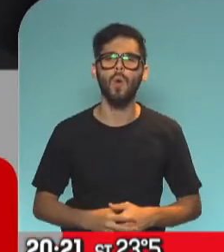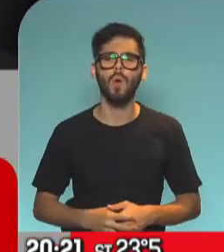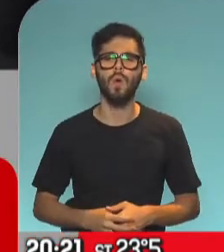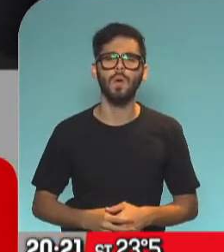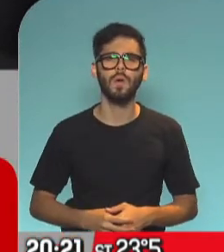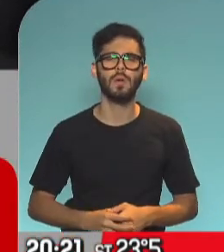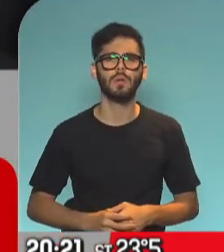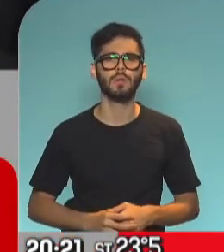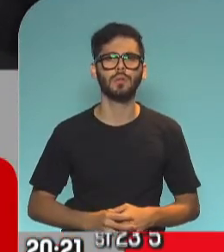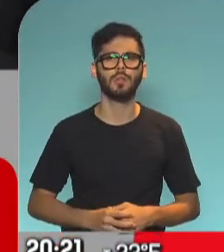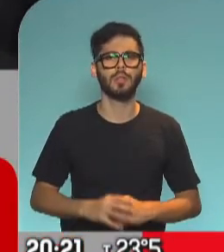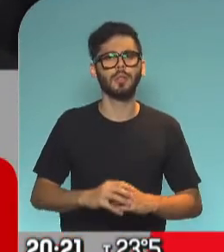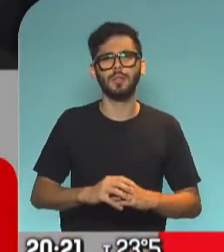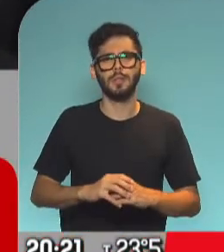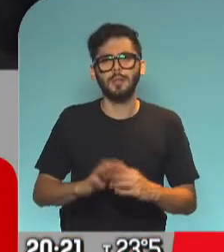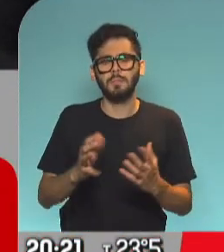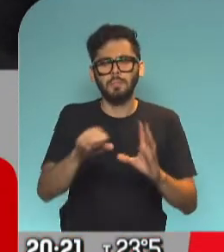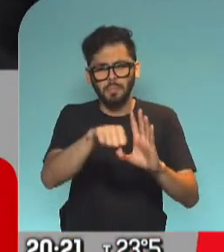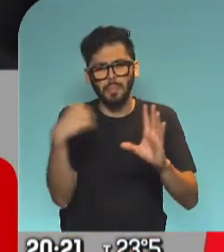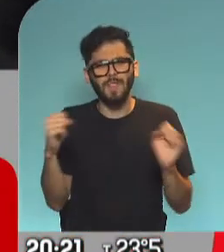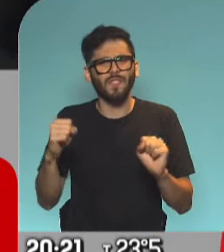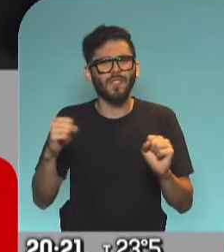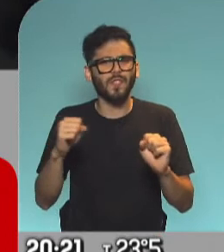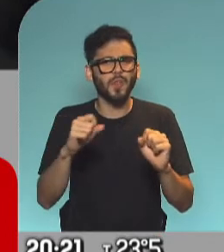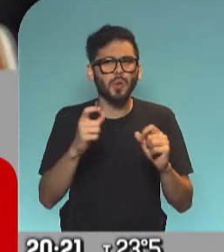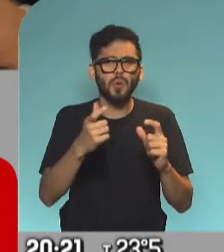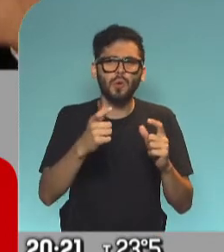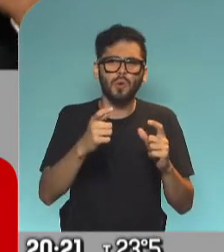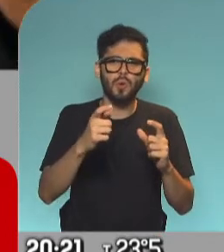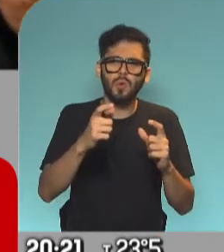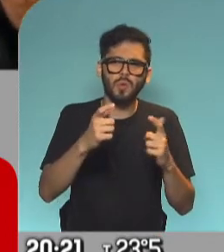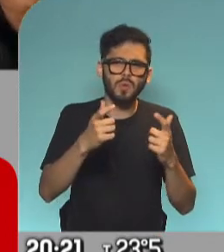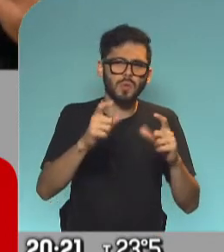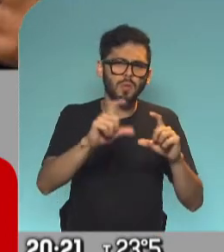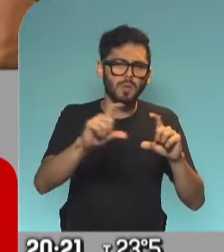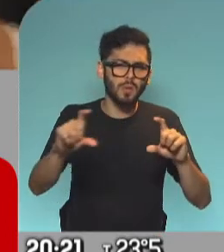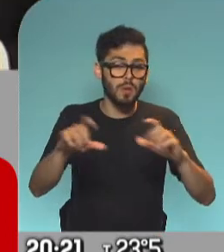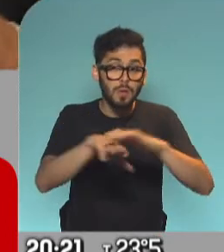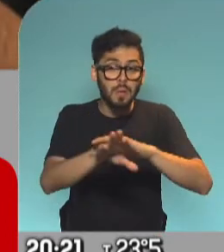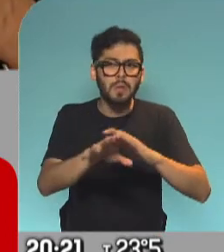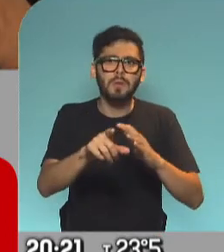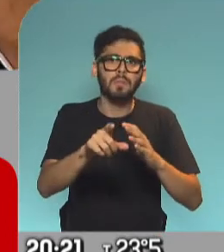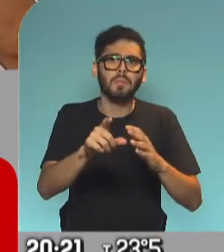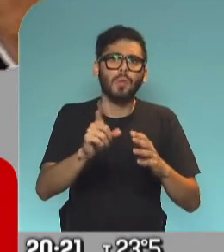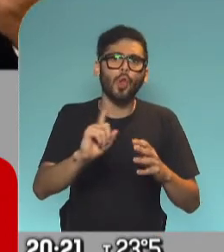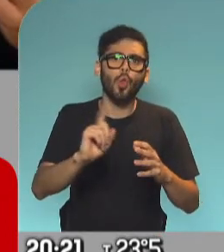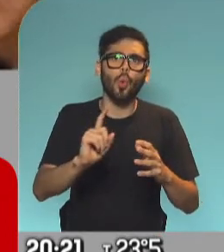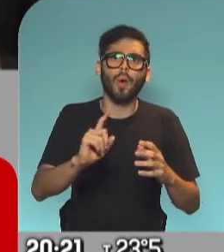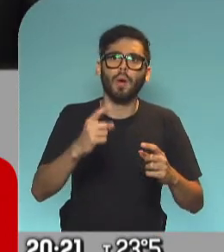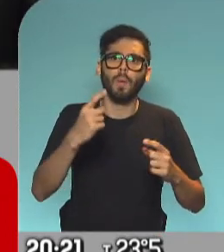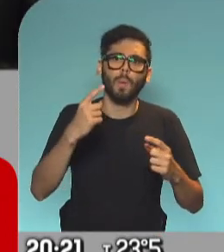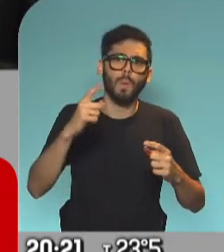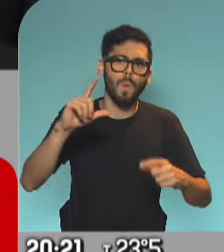No, los mecanismos de refrigeración no son mecanismos de refrigeración que nos resulten